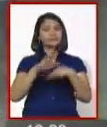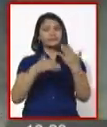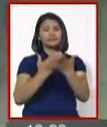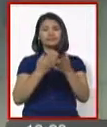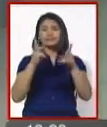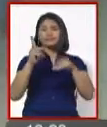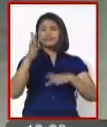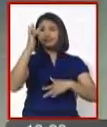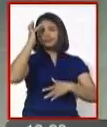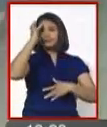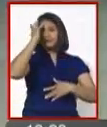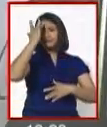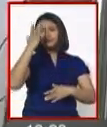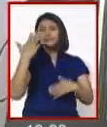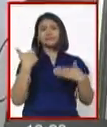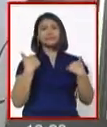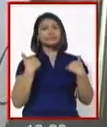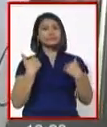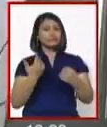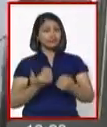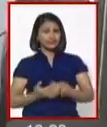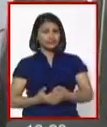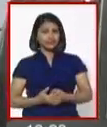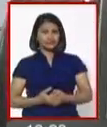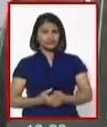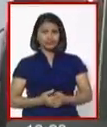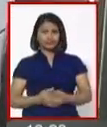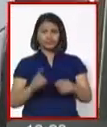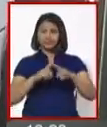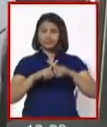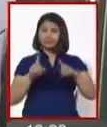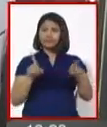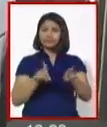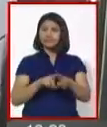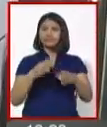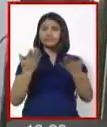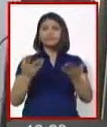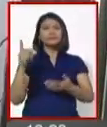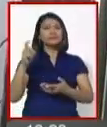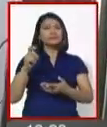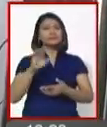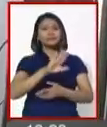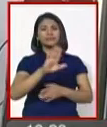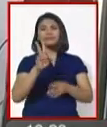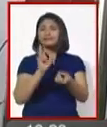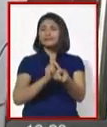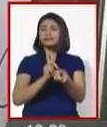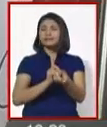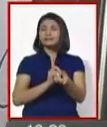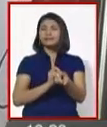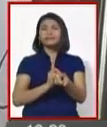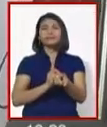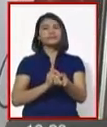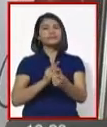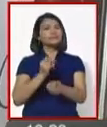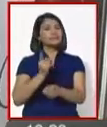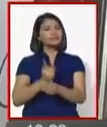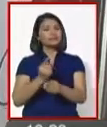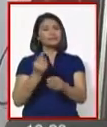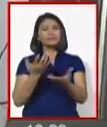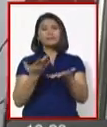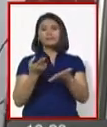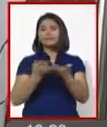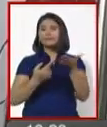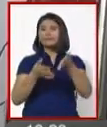todas las personas que tenemos enfermos, ¿no? Pero también hay necesidad de parte de los médicos, yo creo que es justo también lo que